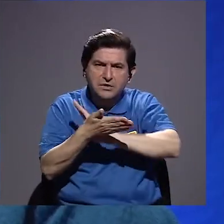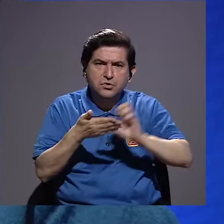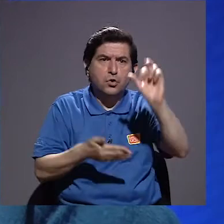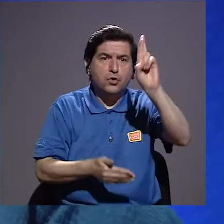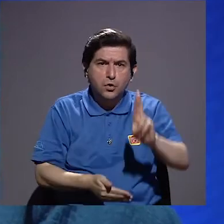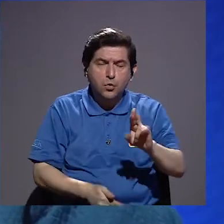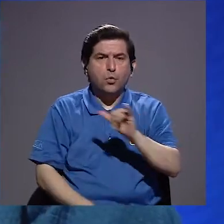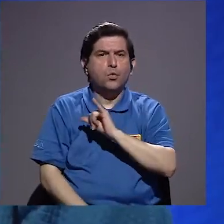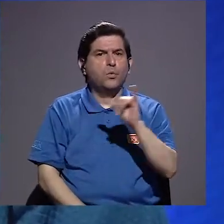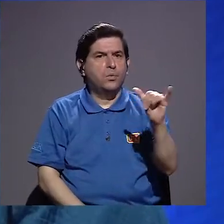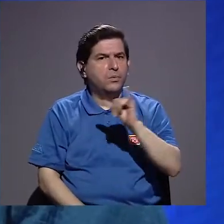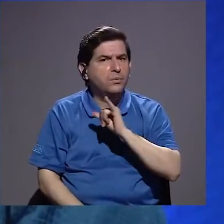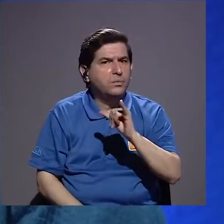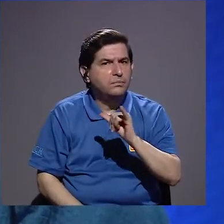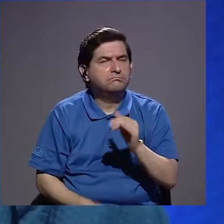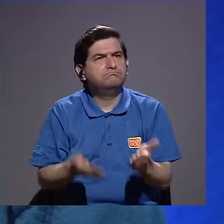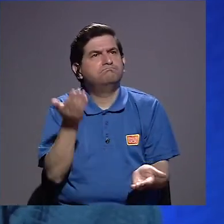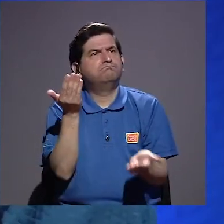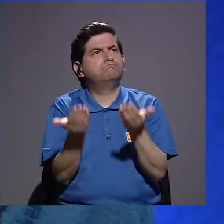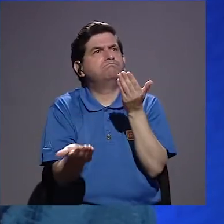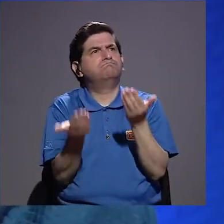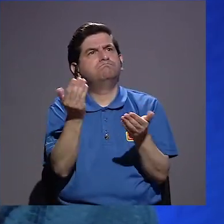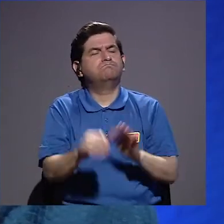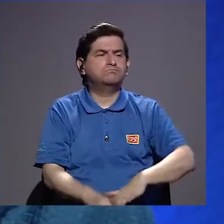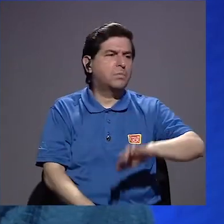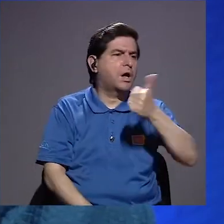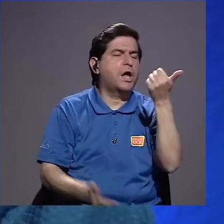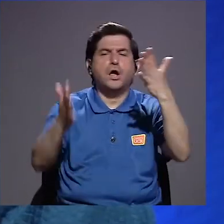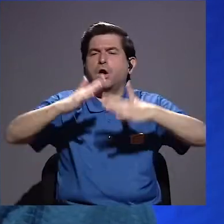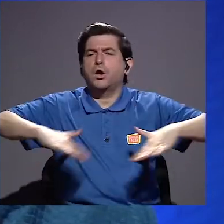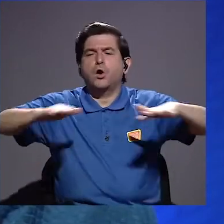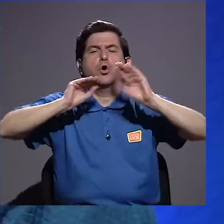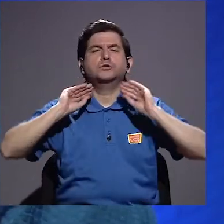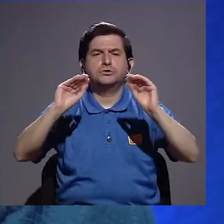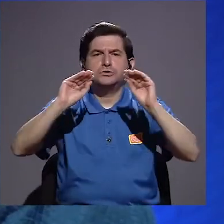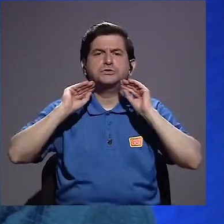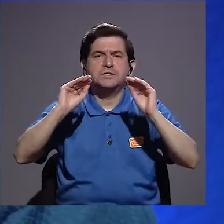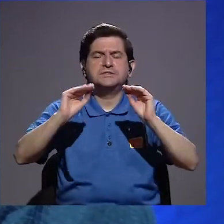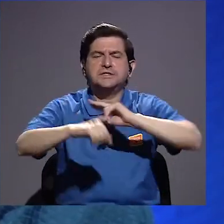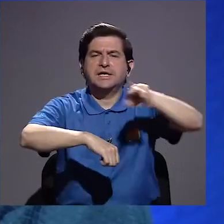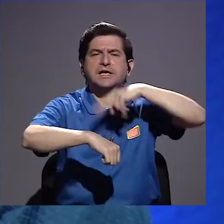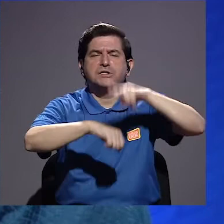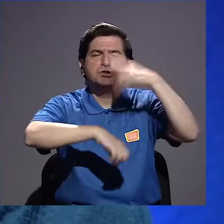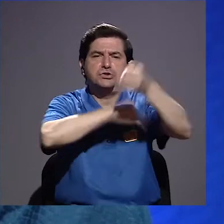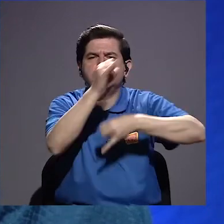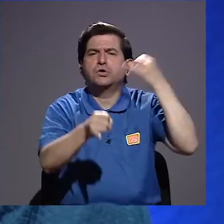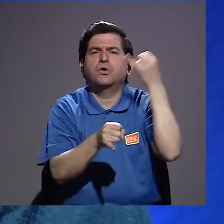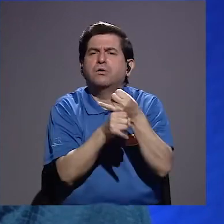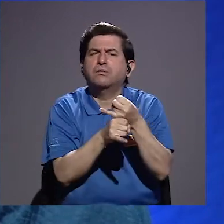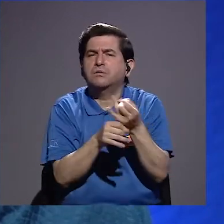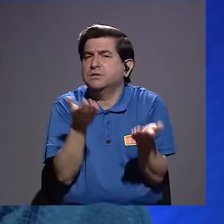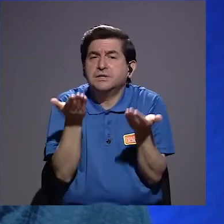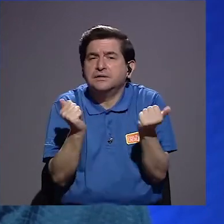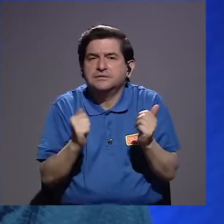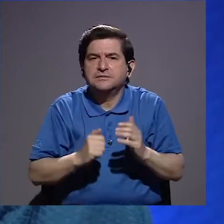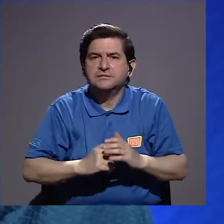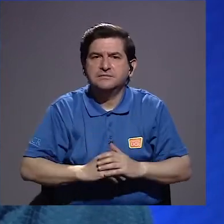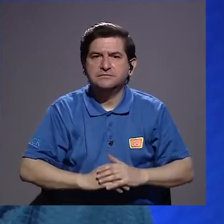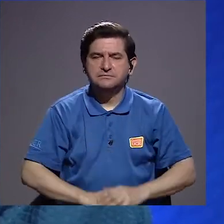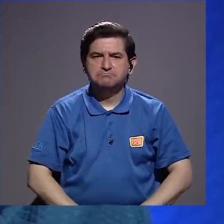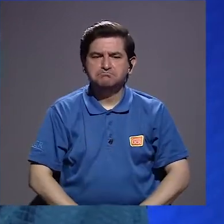en la Universidad de Costa Rica y también, digamos, en otros espacios académicos a nivel nacional e